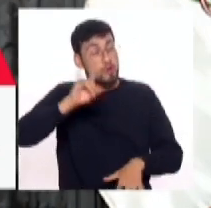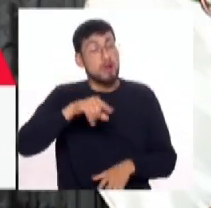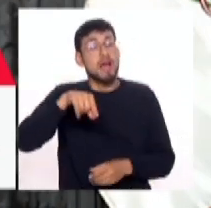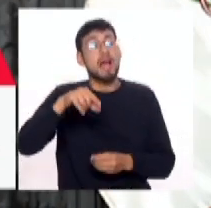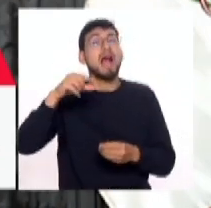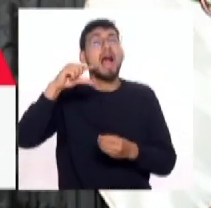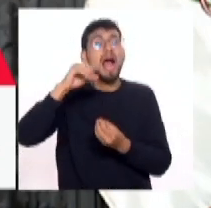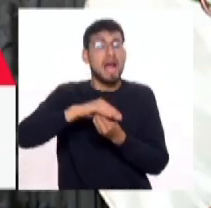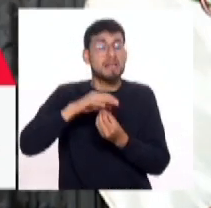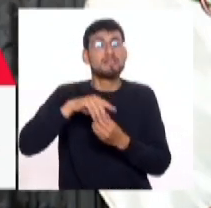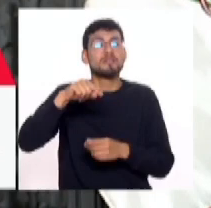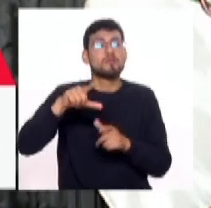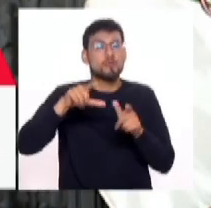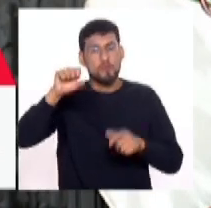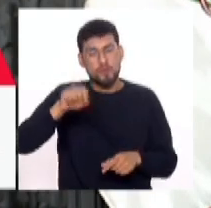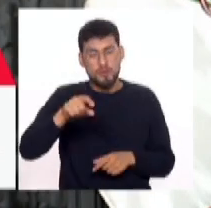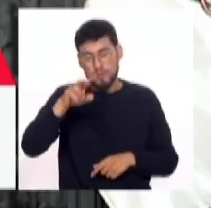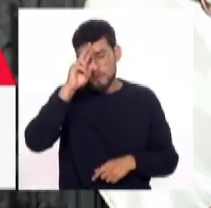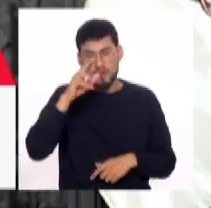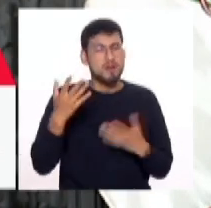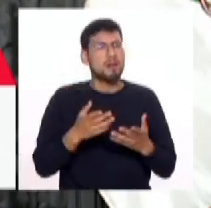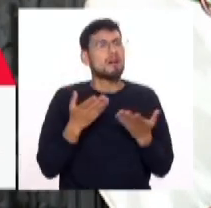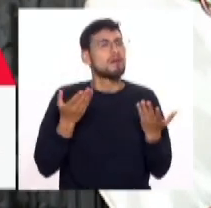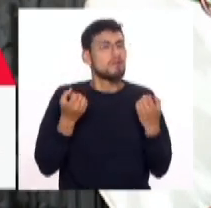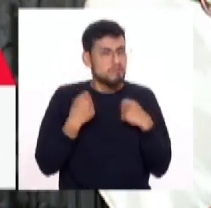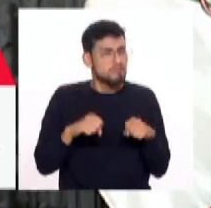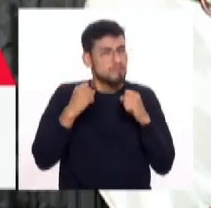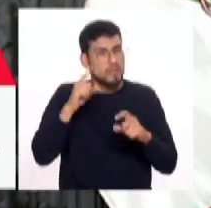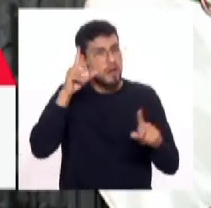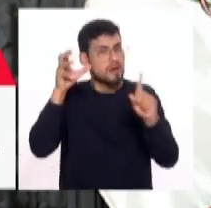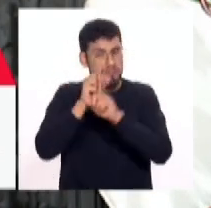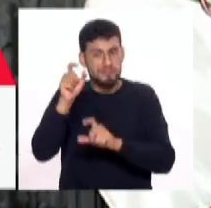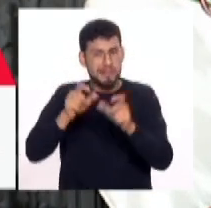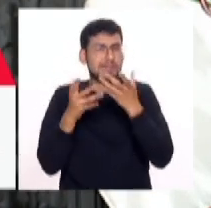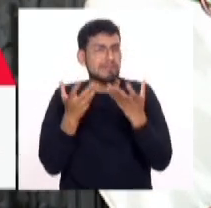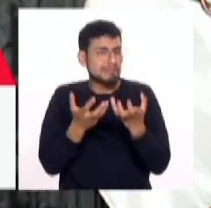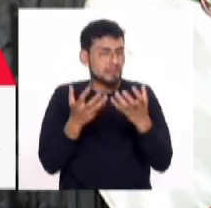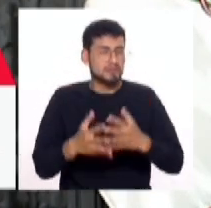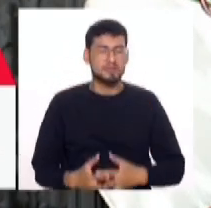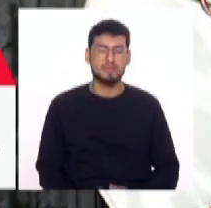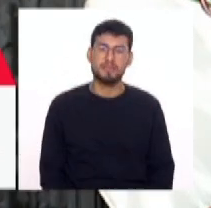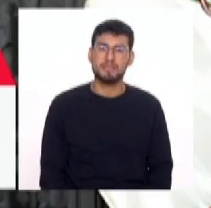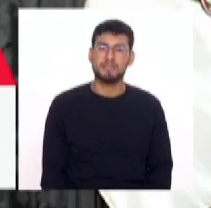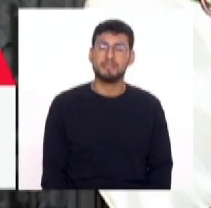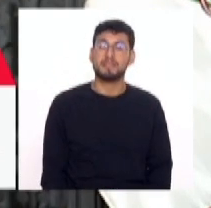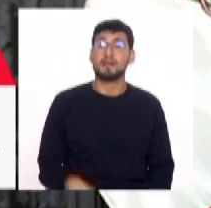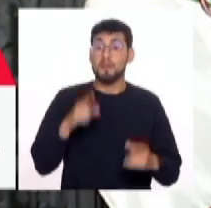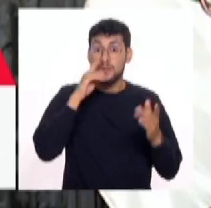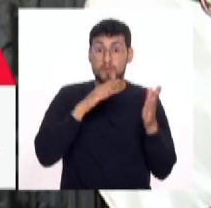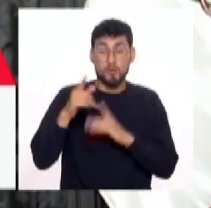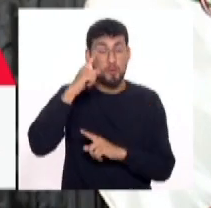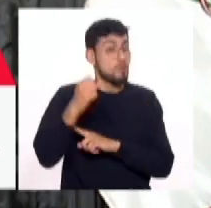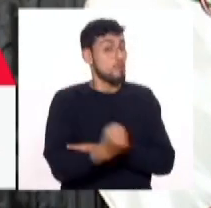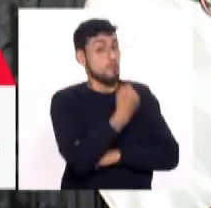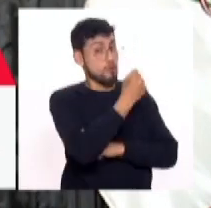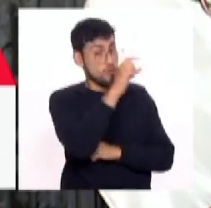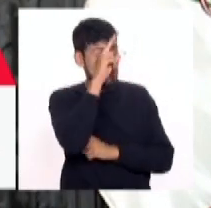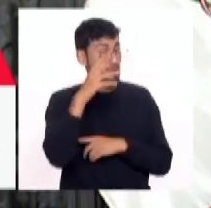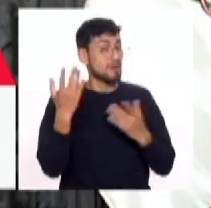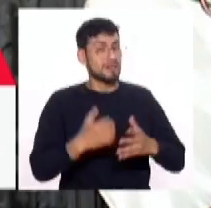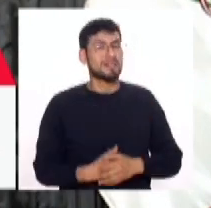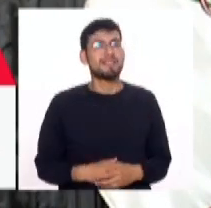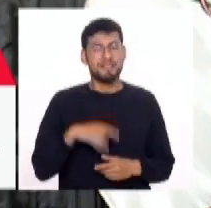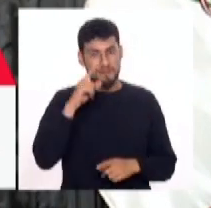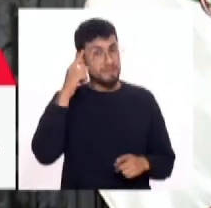el sur peruano, cumpliendo así un anhelo largamente esperado por su población. A través del Plan Compunche Perú, implementado